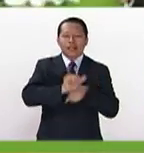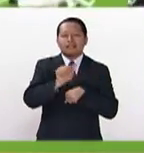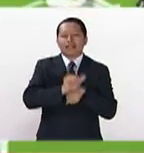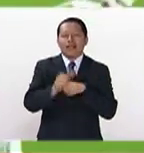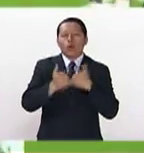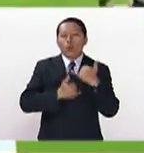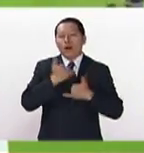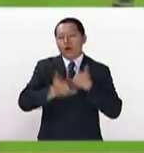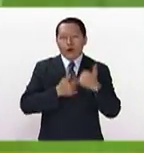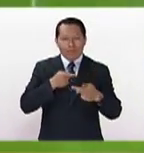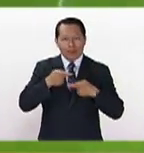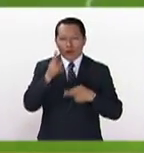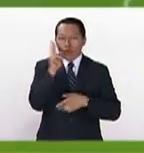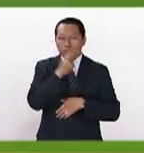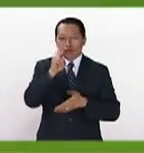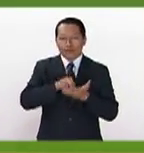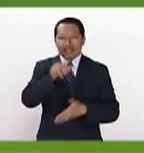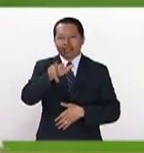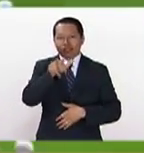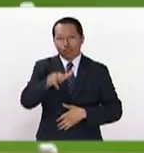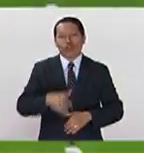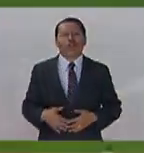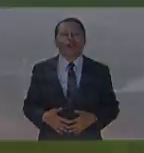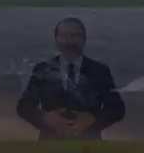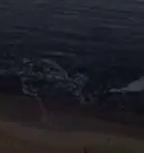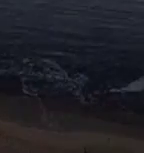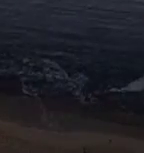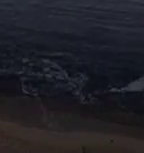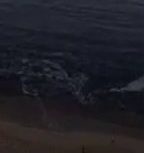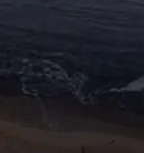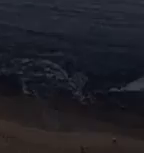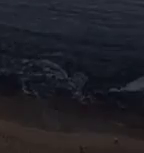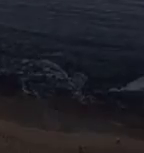de preparación rumbo a Rusia 2018.